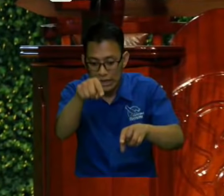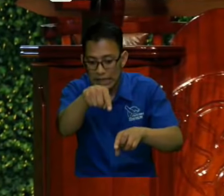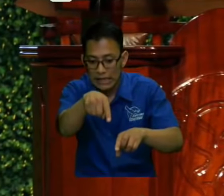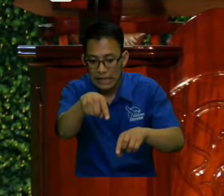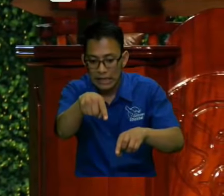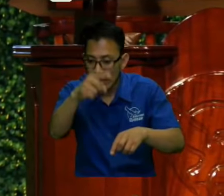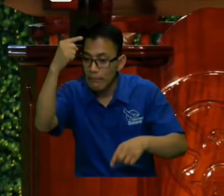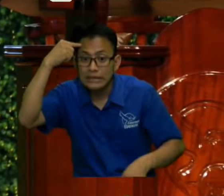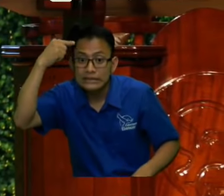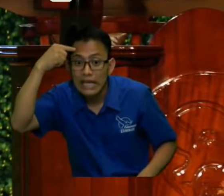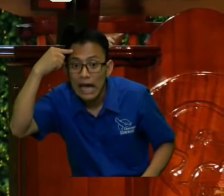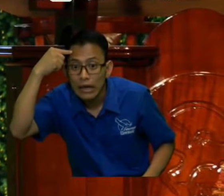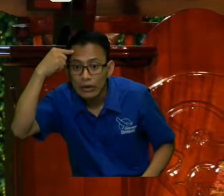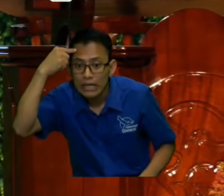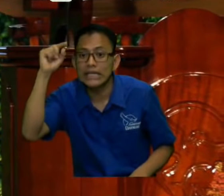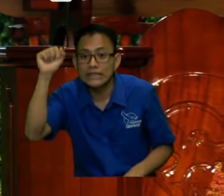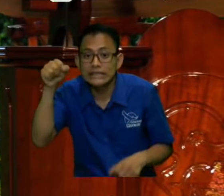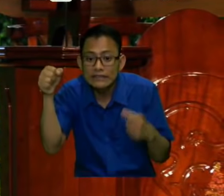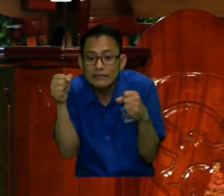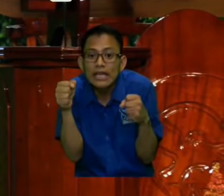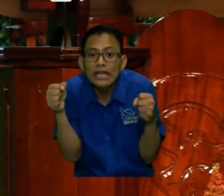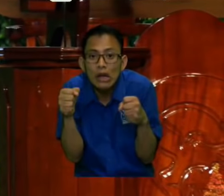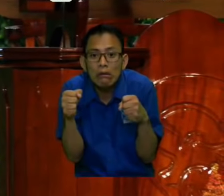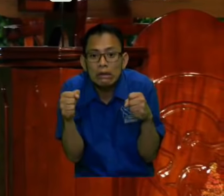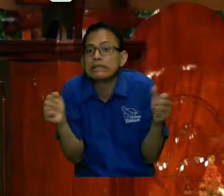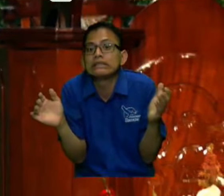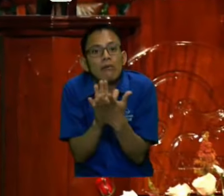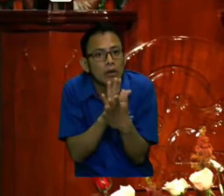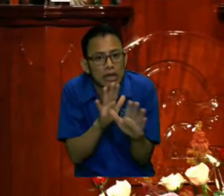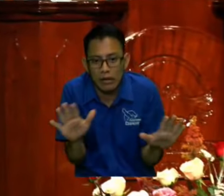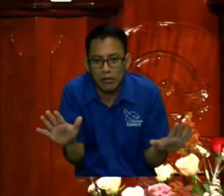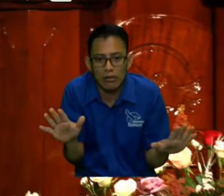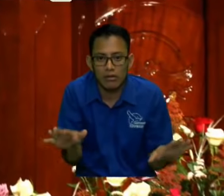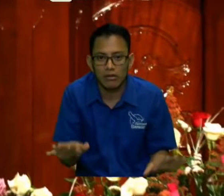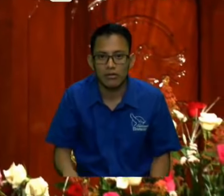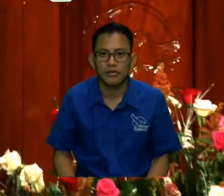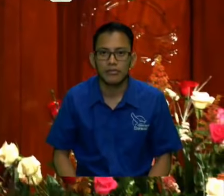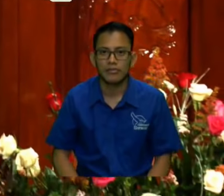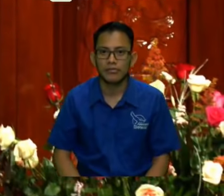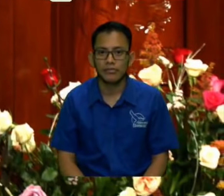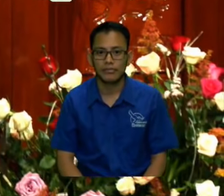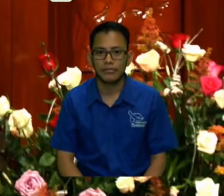Y se murieron congelados. Bueno, como le digo, este extremo yo no lo he verificado.